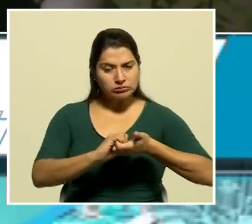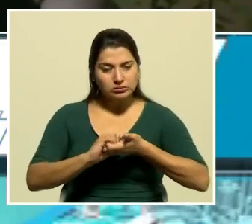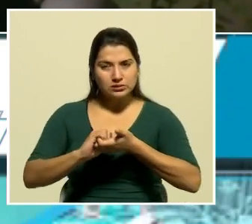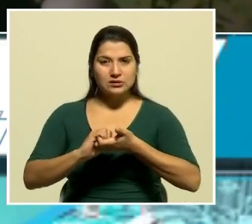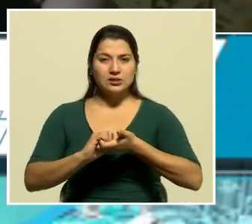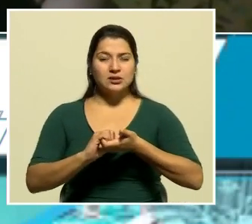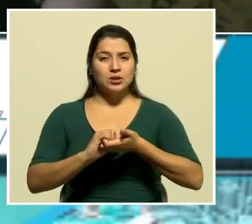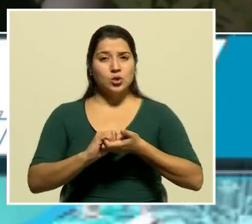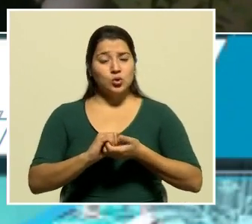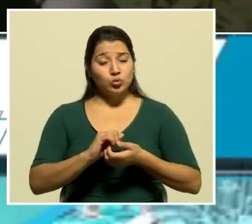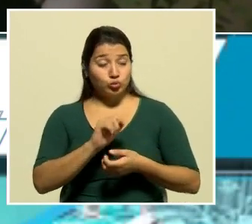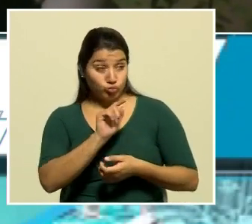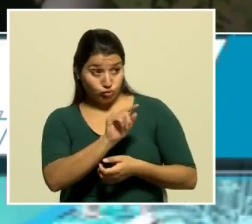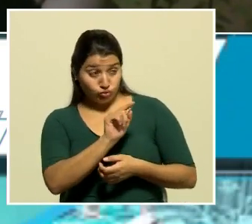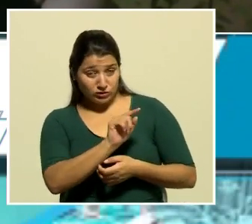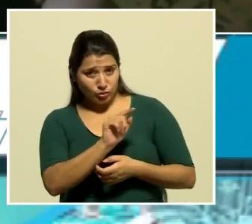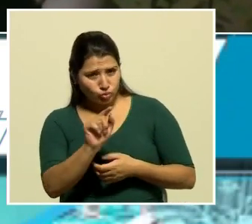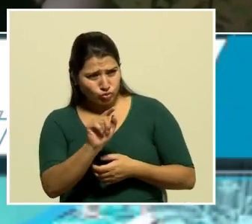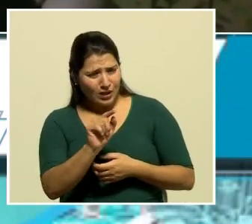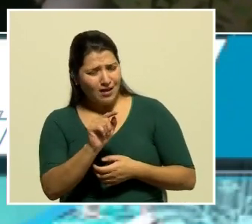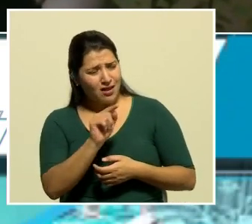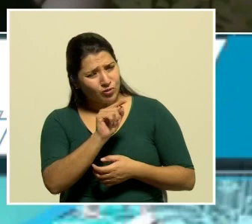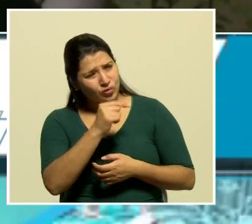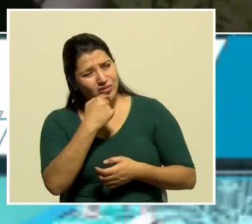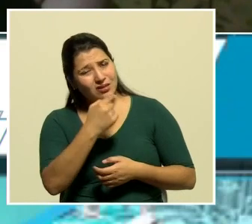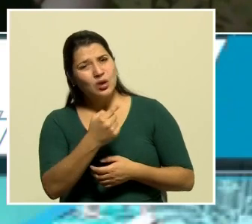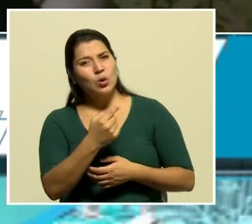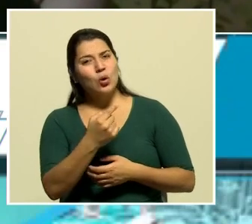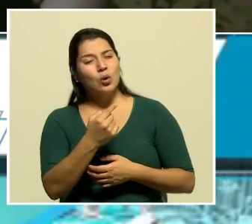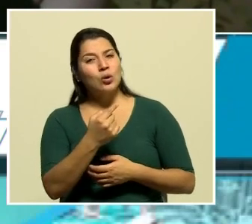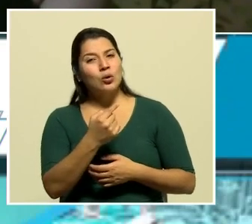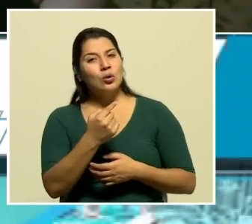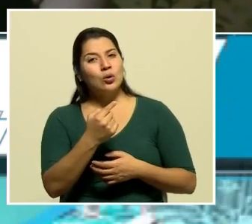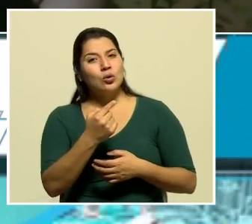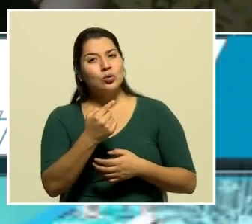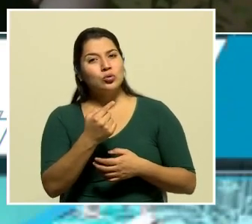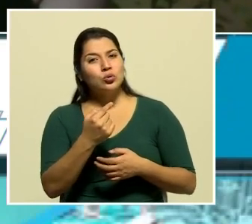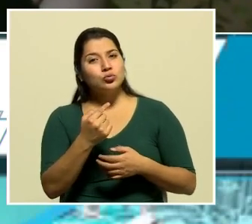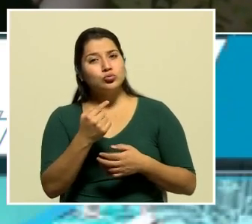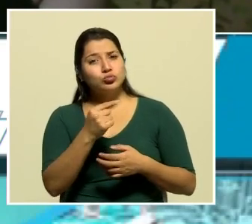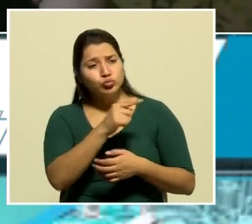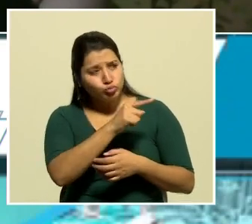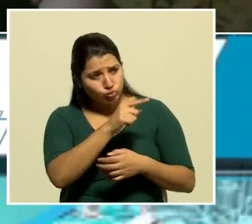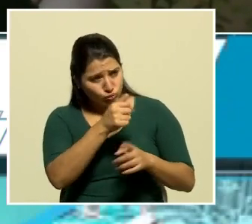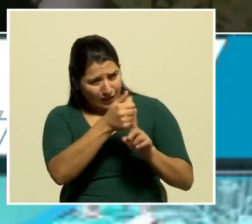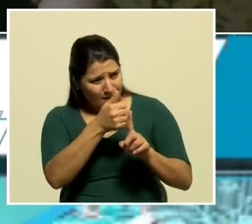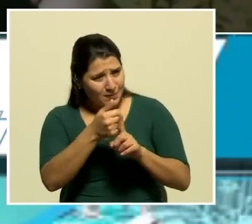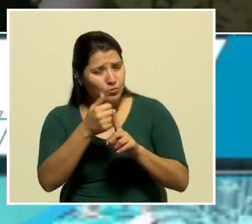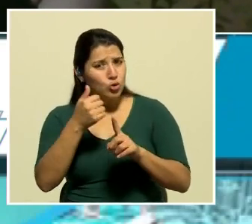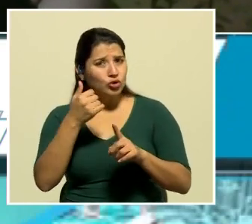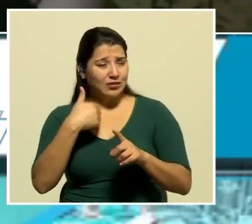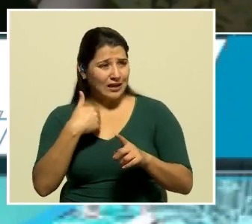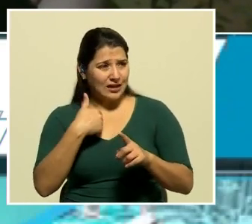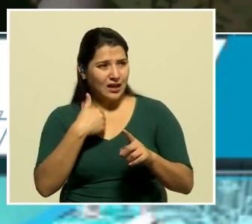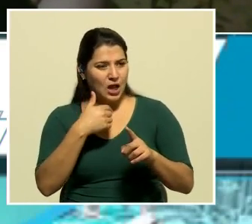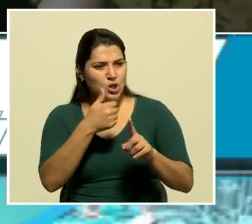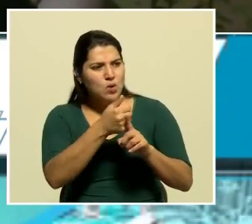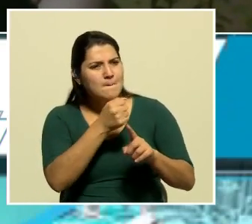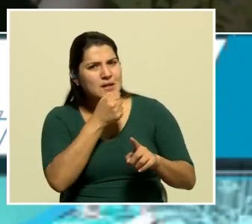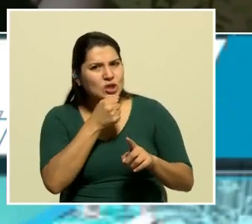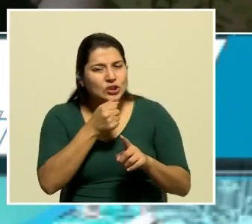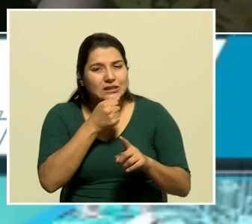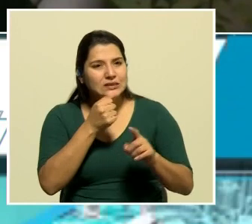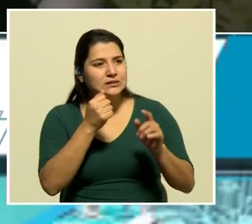Hay comunicación, usted recién refería de que todos tienen los teléfonos de todos, hay WhatsApp y se